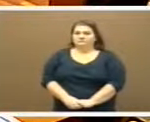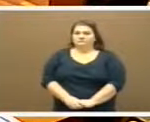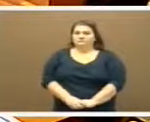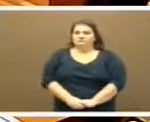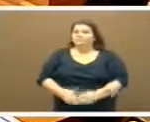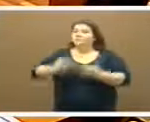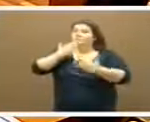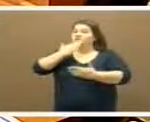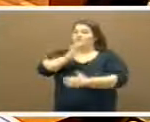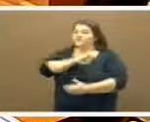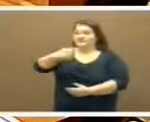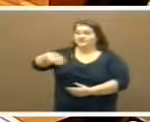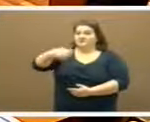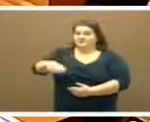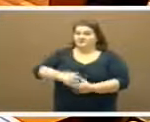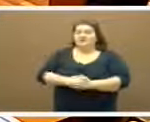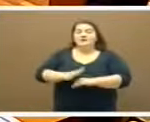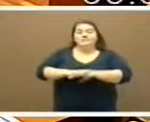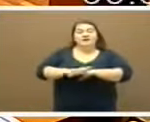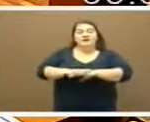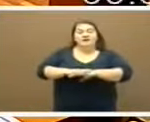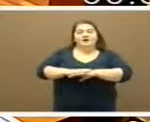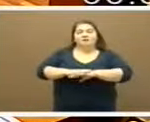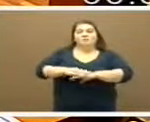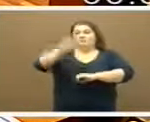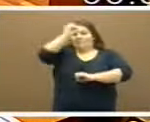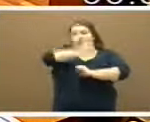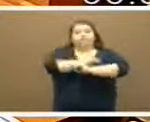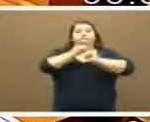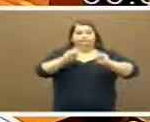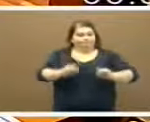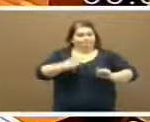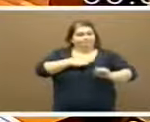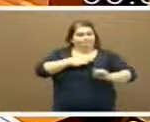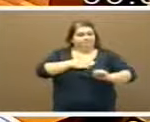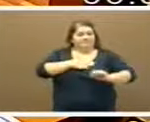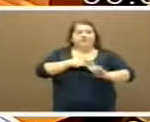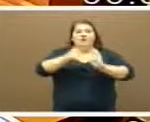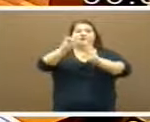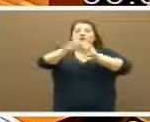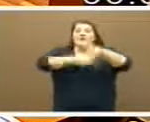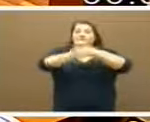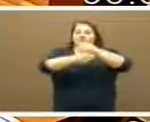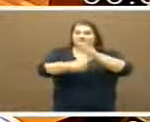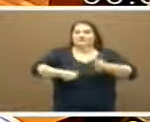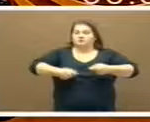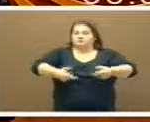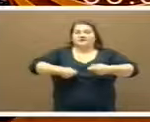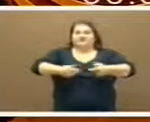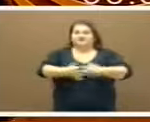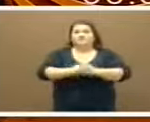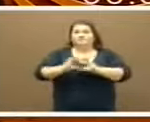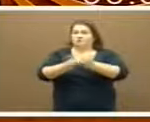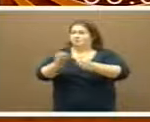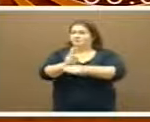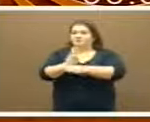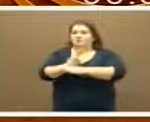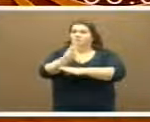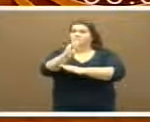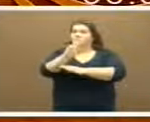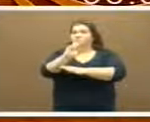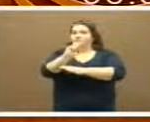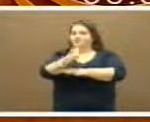Gracias, presidente. Buenos días. Para fijar posición respecto a la enmienda al estado de gastos presentada por el Grupo Parlamentario